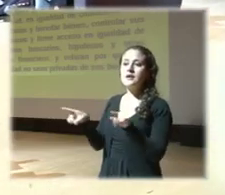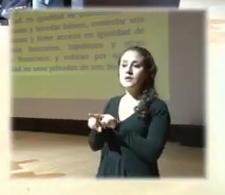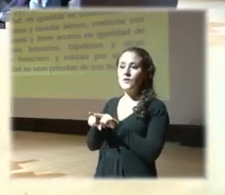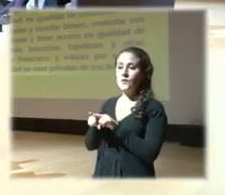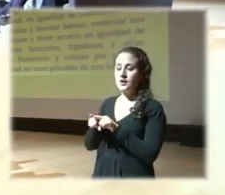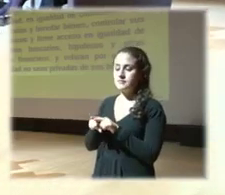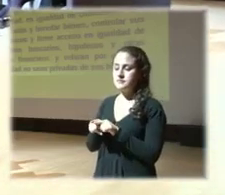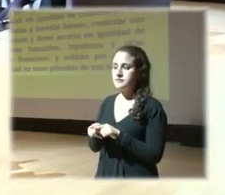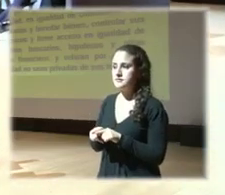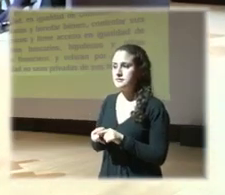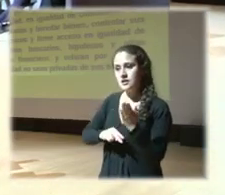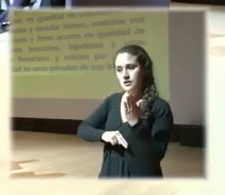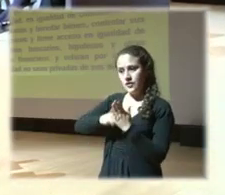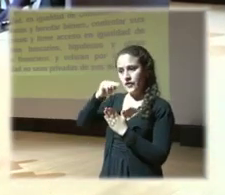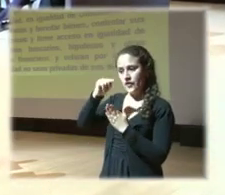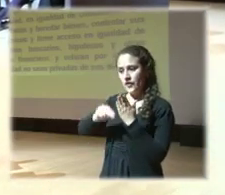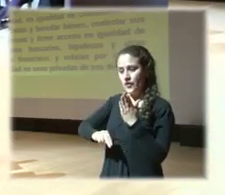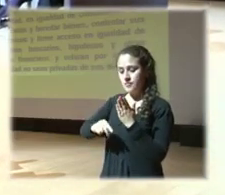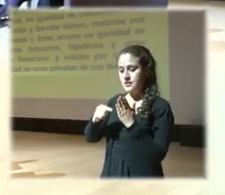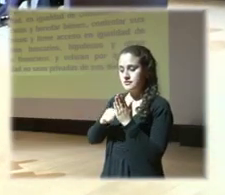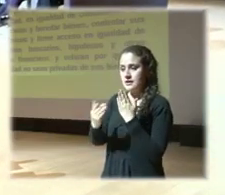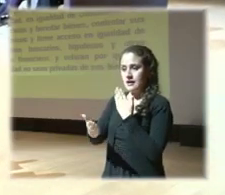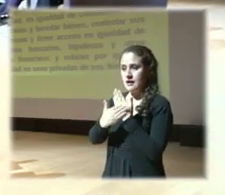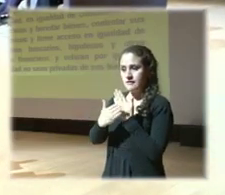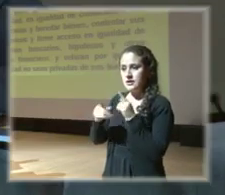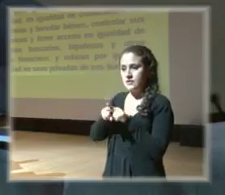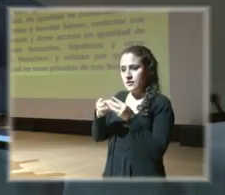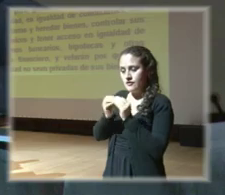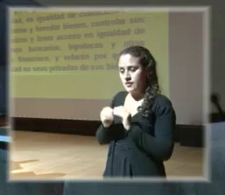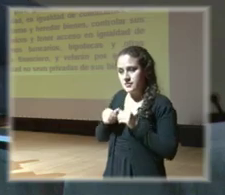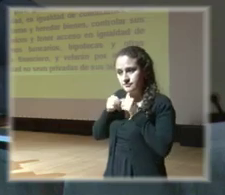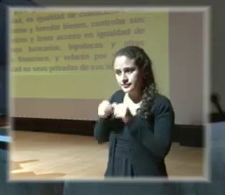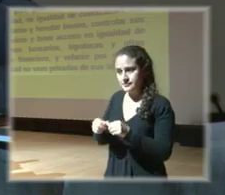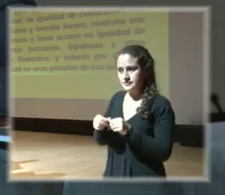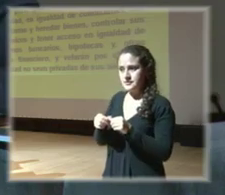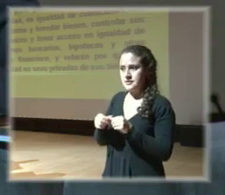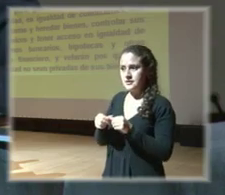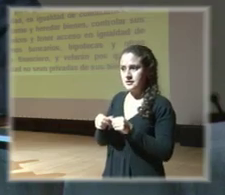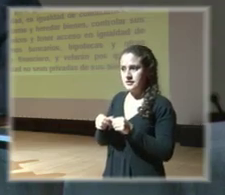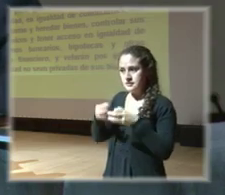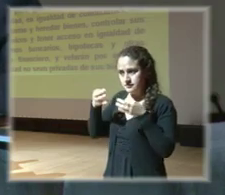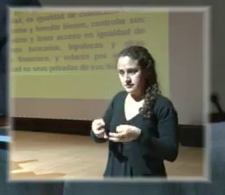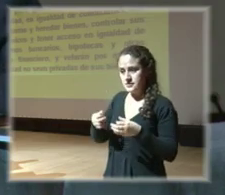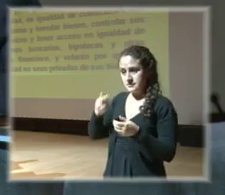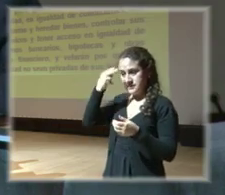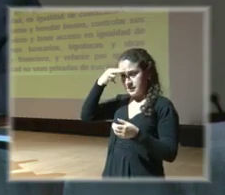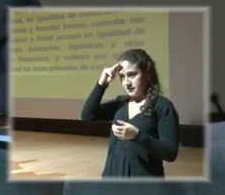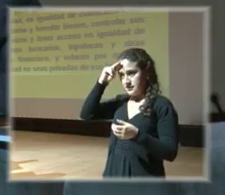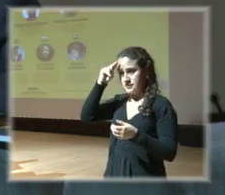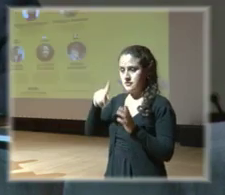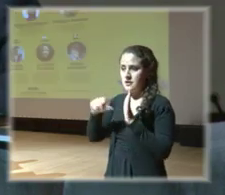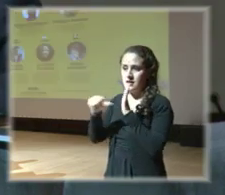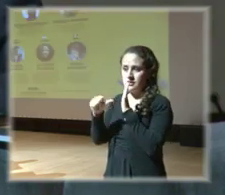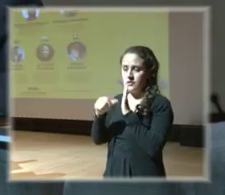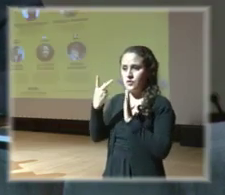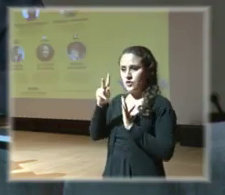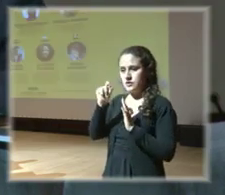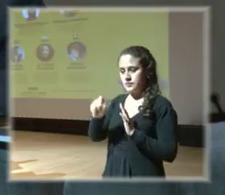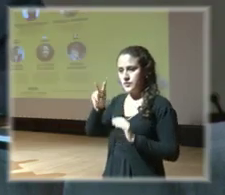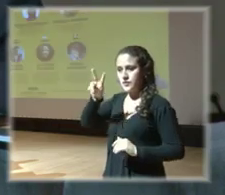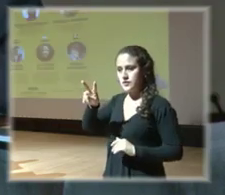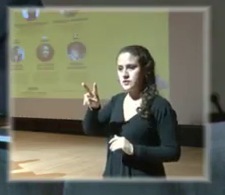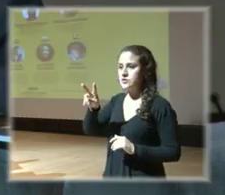convención digamos, sostiene de una forma categórica, como les dije, no da lugar a interpretaciones el artículo 12.2,